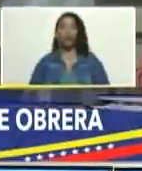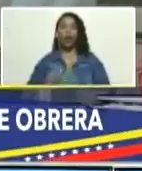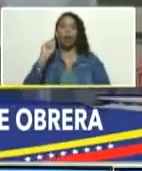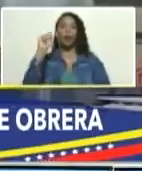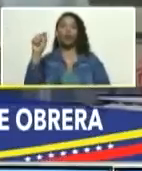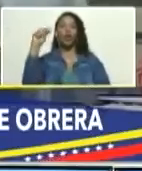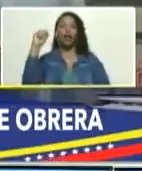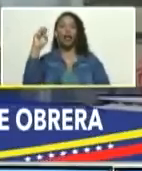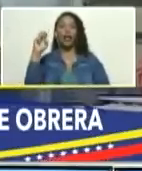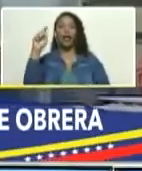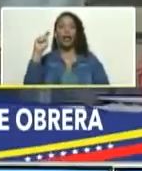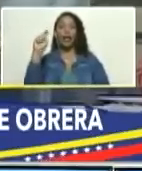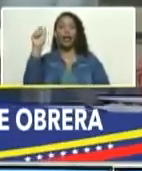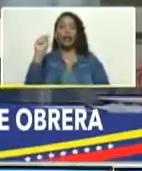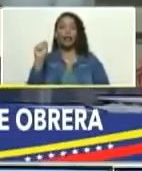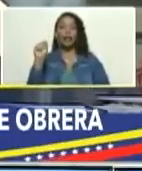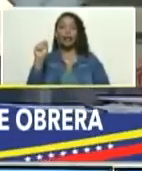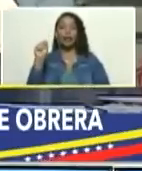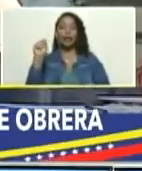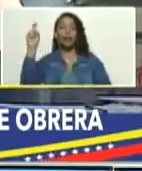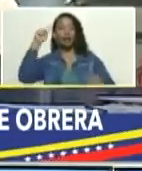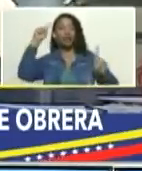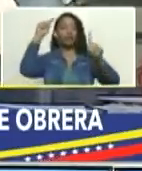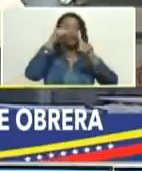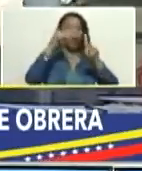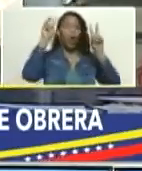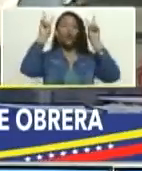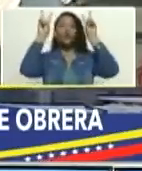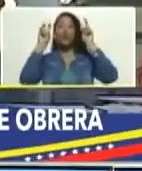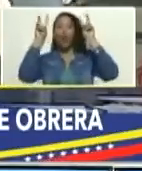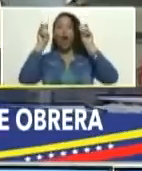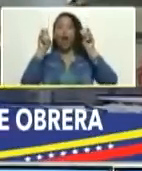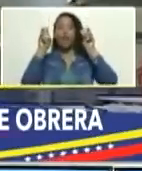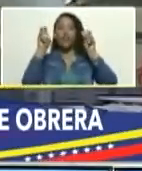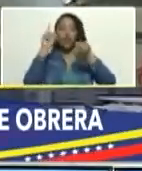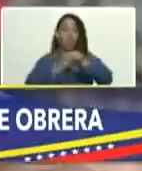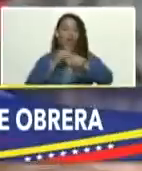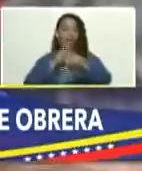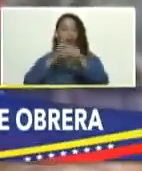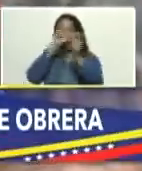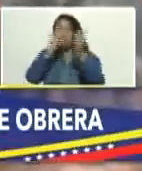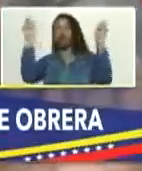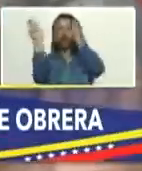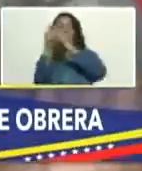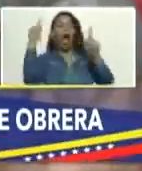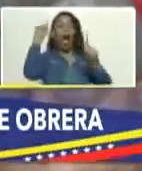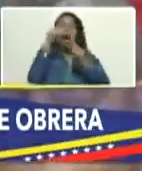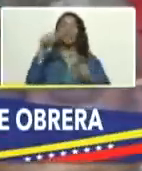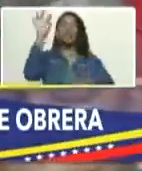.net rumbo a la nueva época de transición al socialismo, al socialismo.